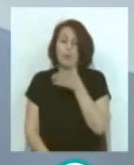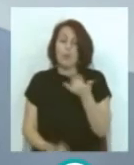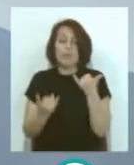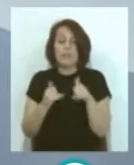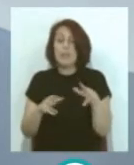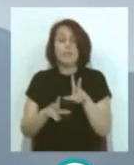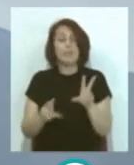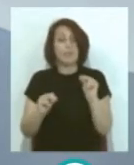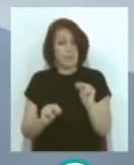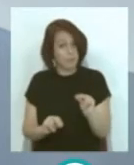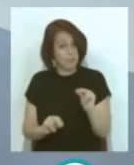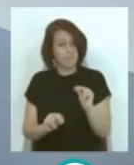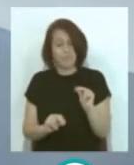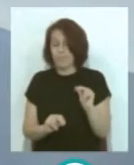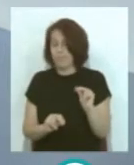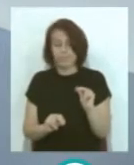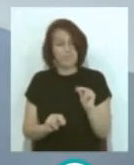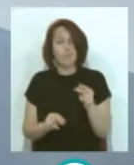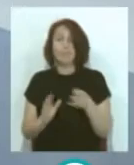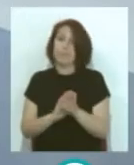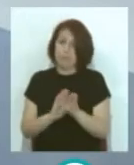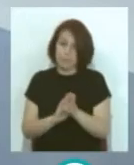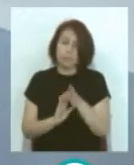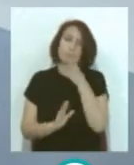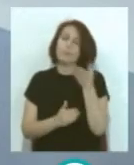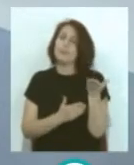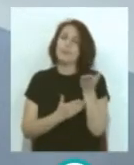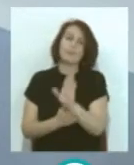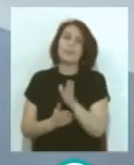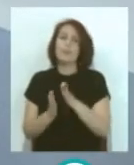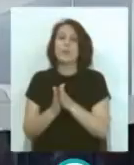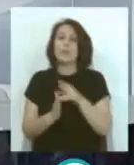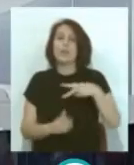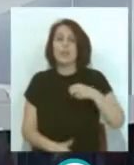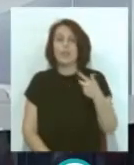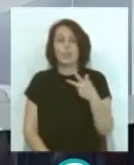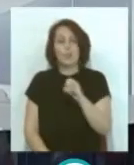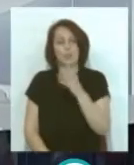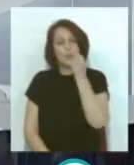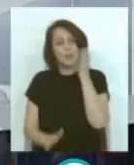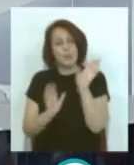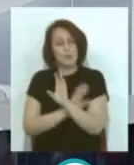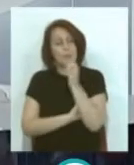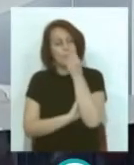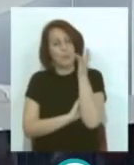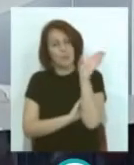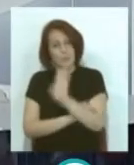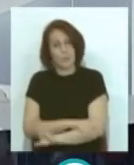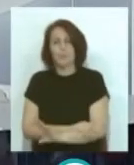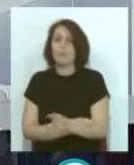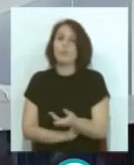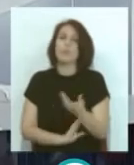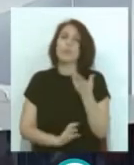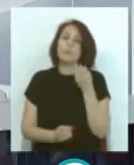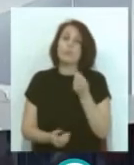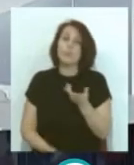fiesta, sigue, y por eso vamos a presentar a nuestro compañero Nacho Limón. Nacho, buenas noches. Buenas noches, Hugo. Que,